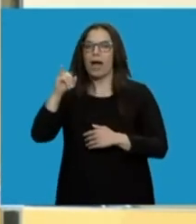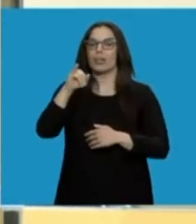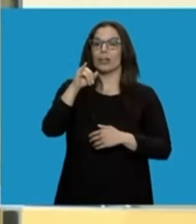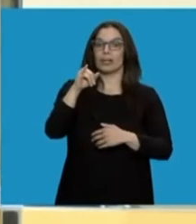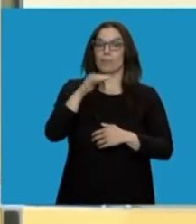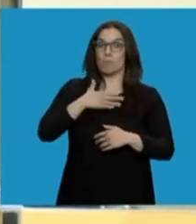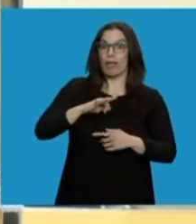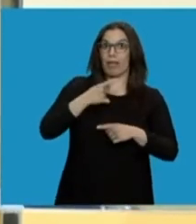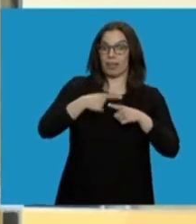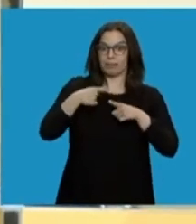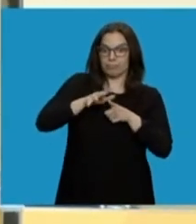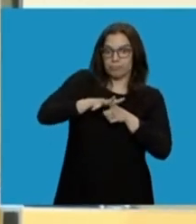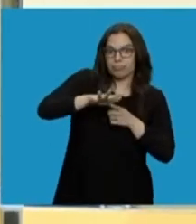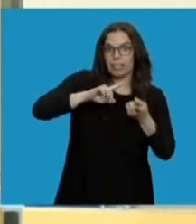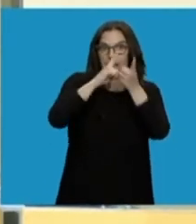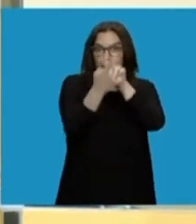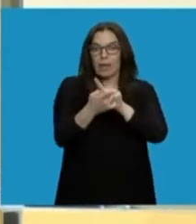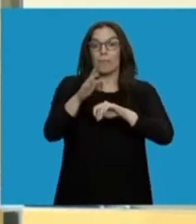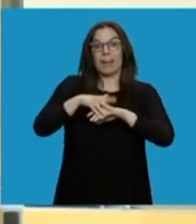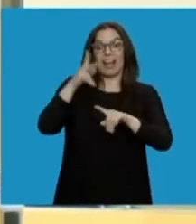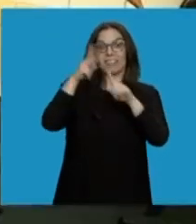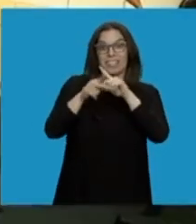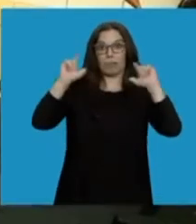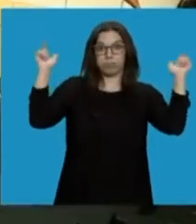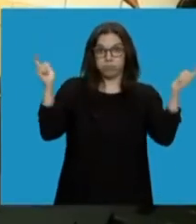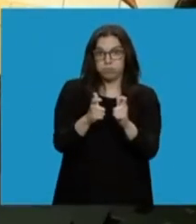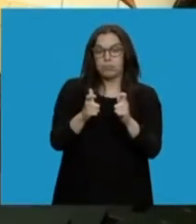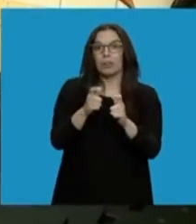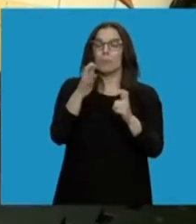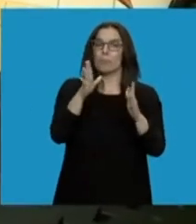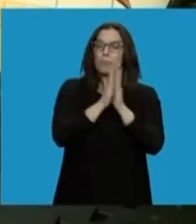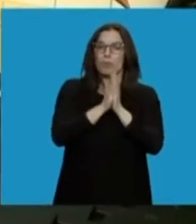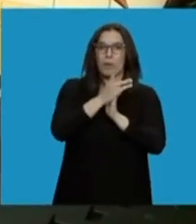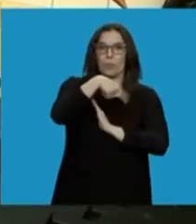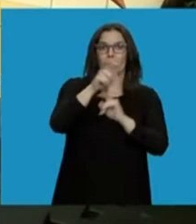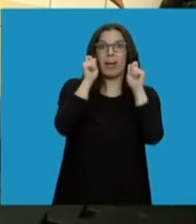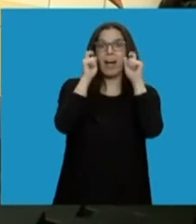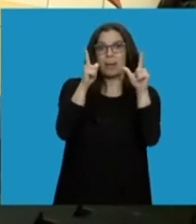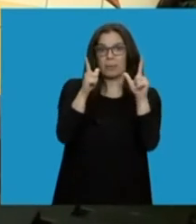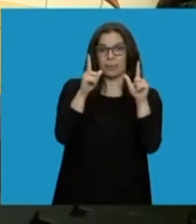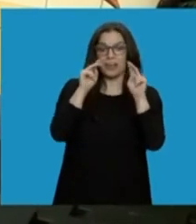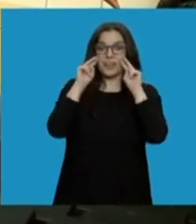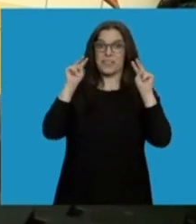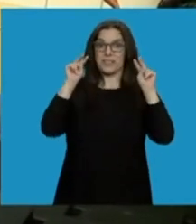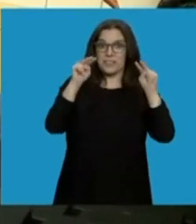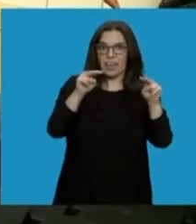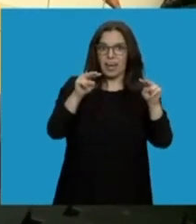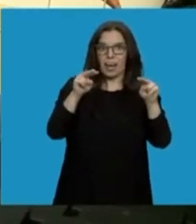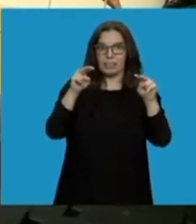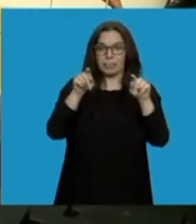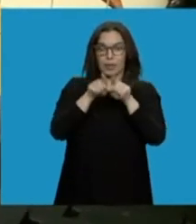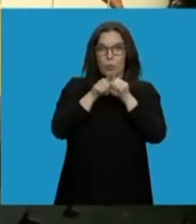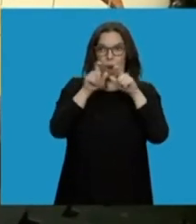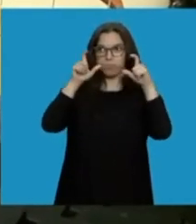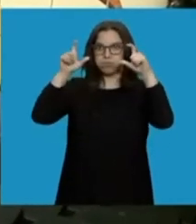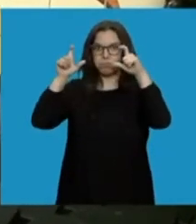cambiar las cosas para frenar la despoblación. Les pido que abran los ojos, que miren con ojos grandes a las